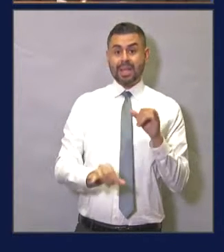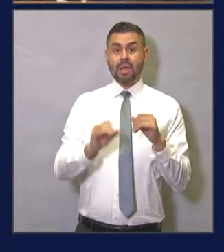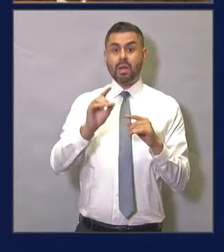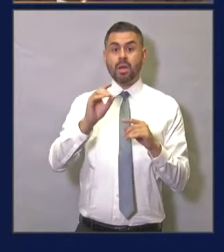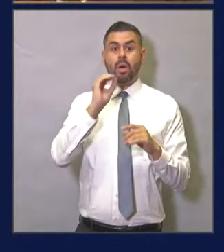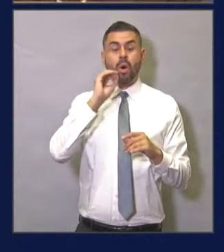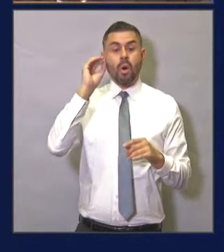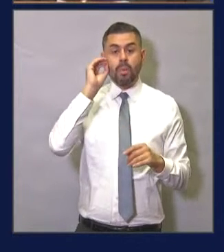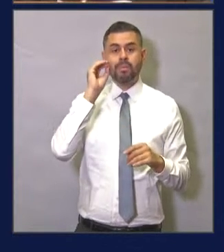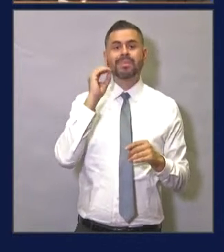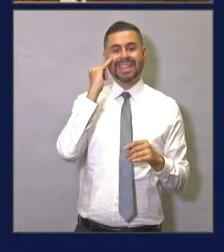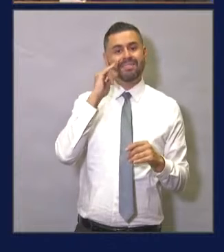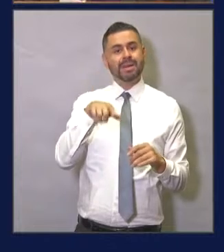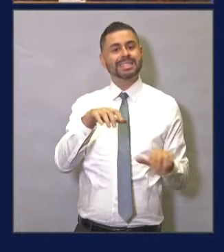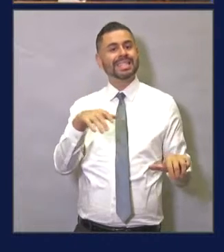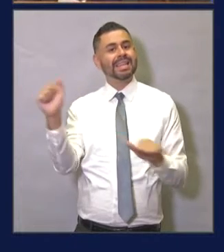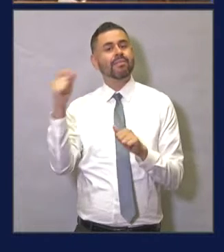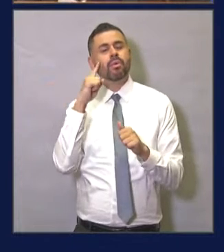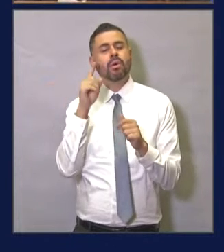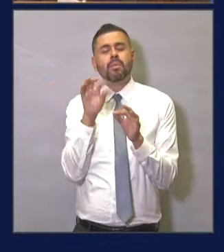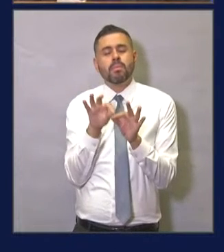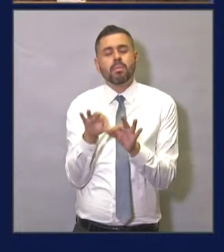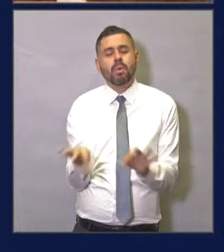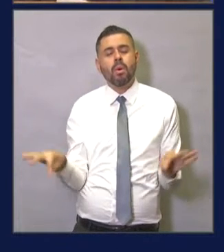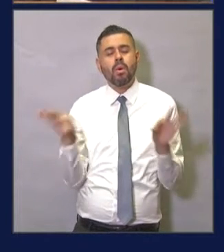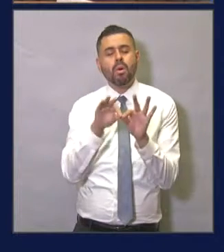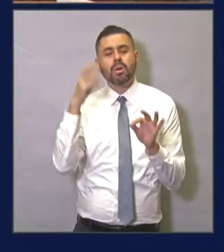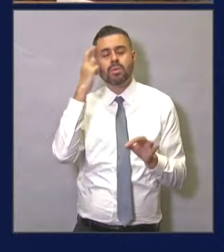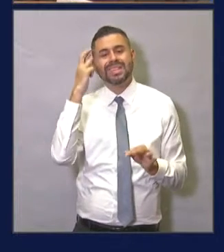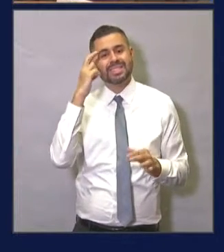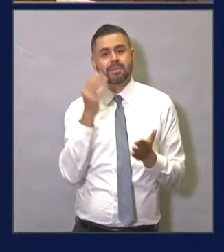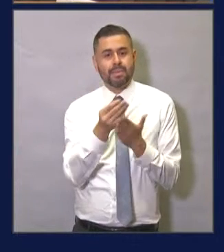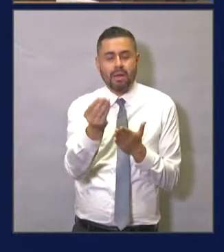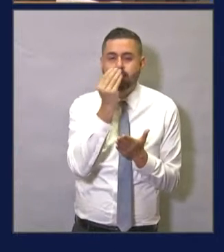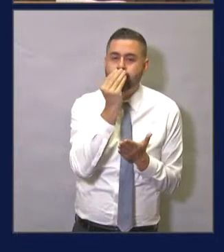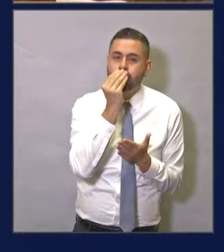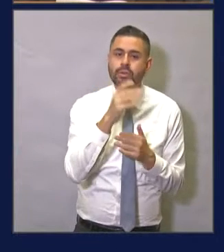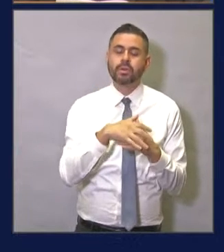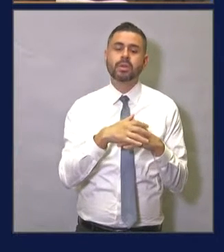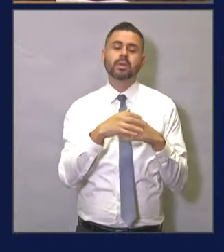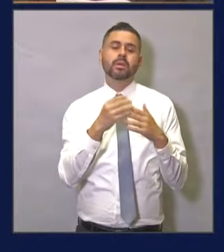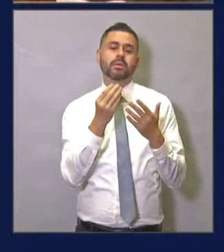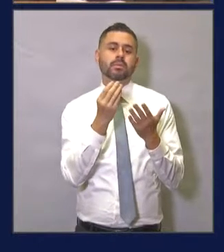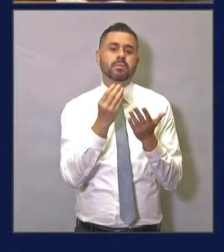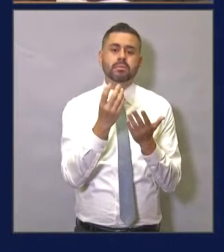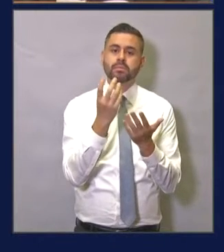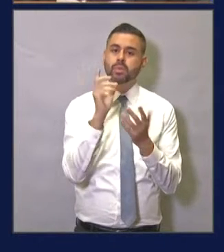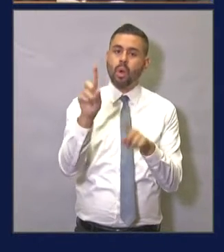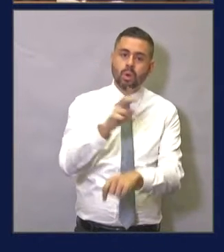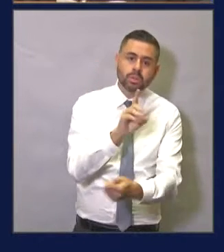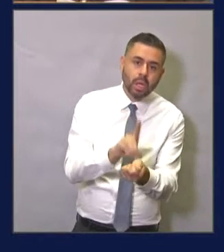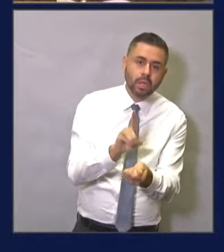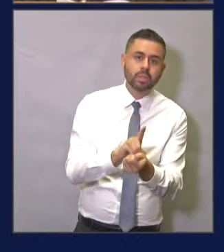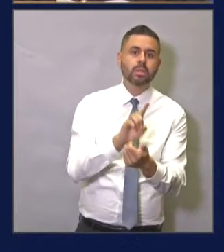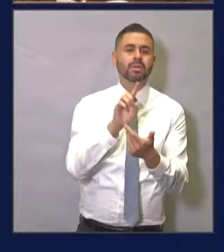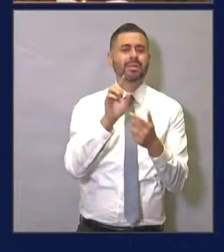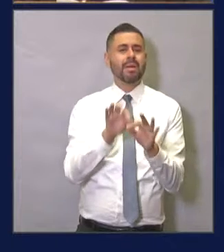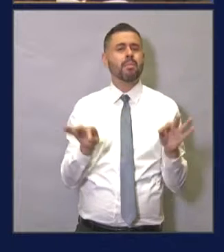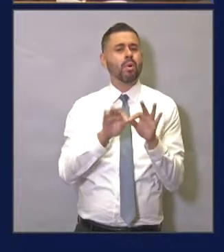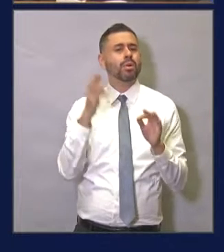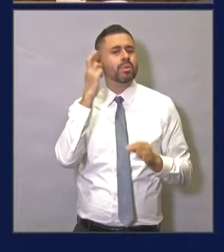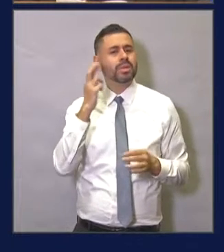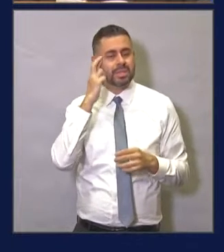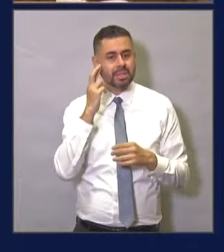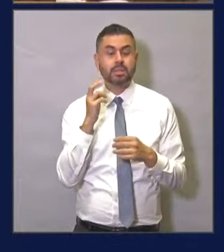esenciales. Cuando debamos dejar nuestros hogares, también hay pasos a seguir para reducir este riesgo. Necesitamos usar